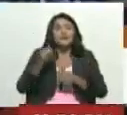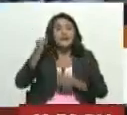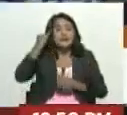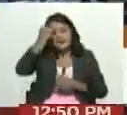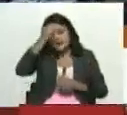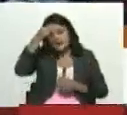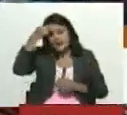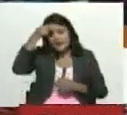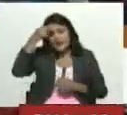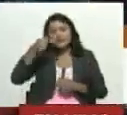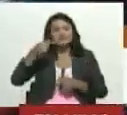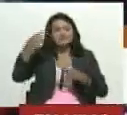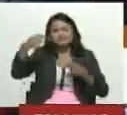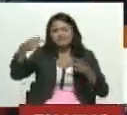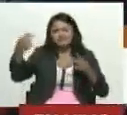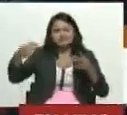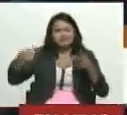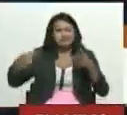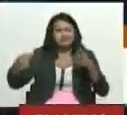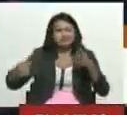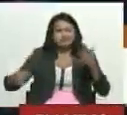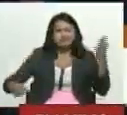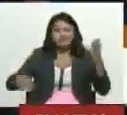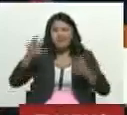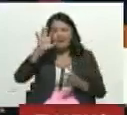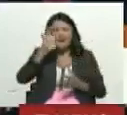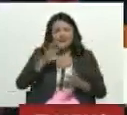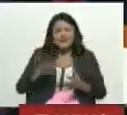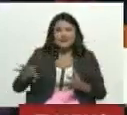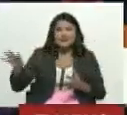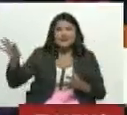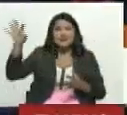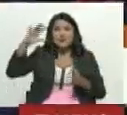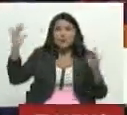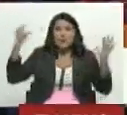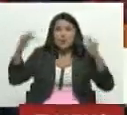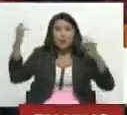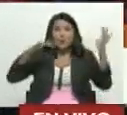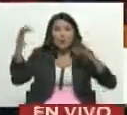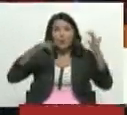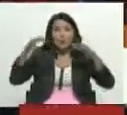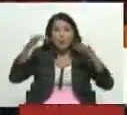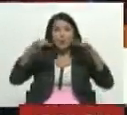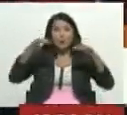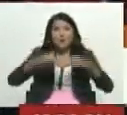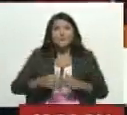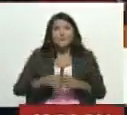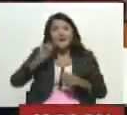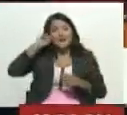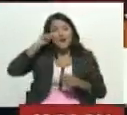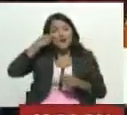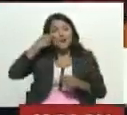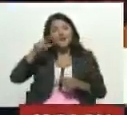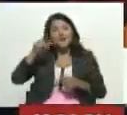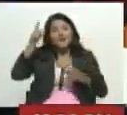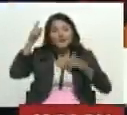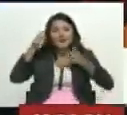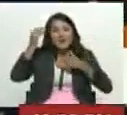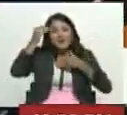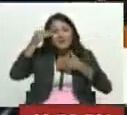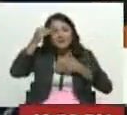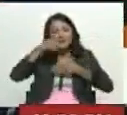Indonesia una amplia delegación de participantes internacionales que recuerdan además el legado en América Latina y